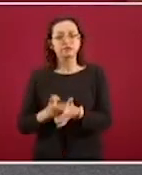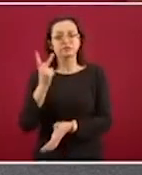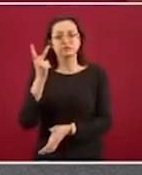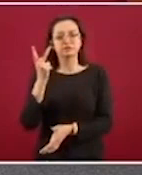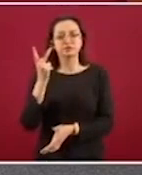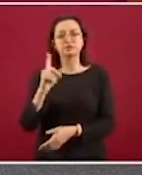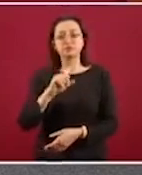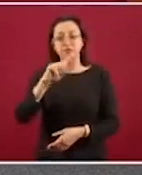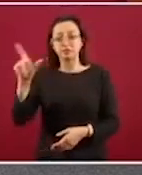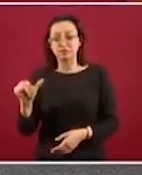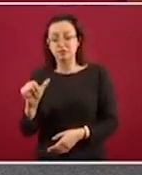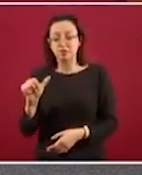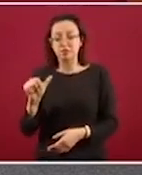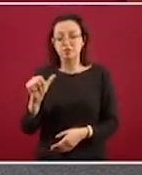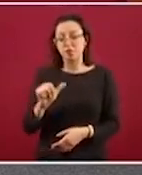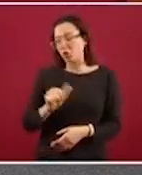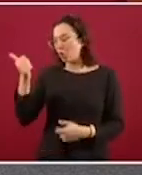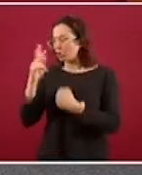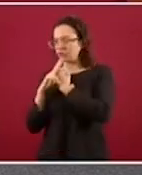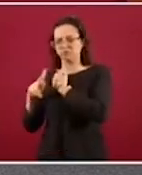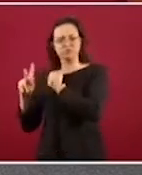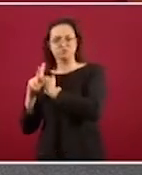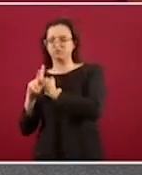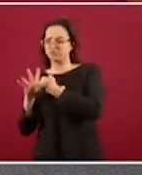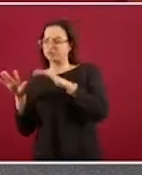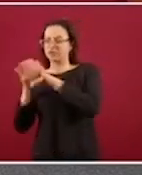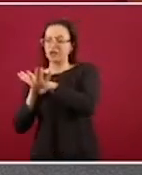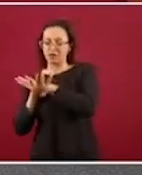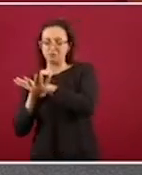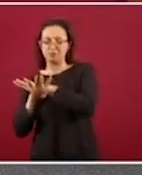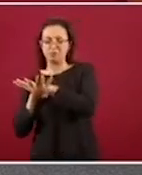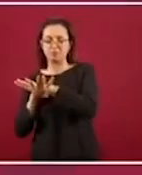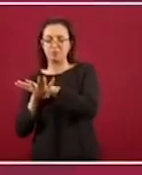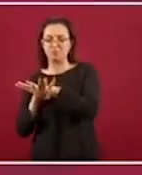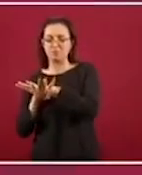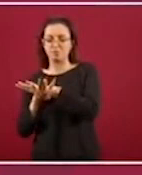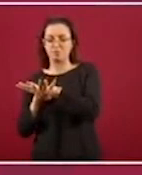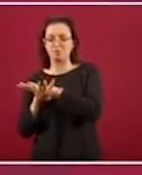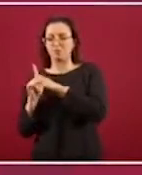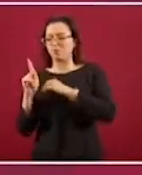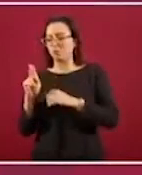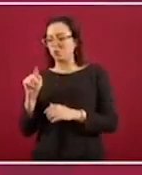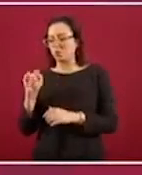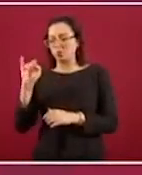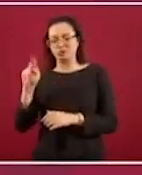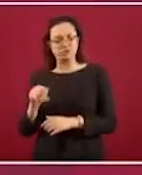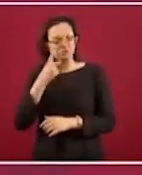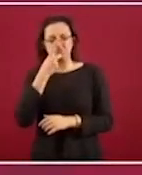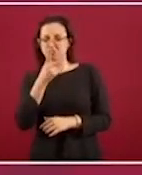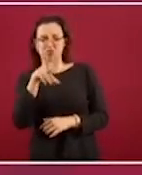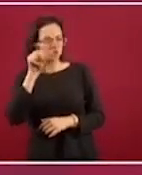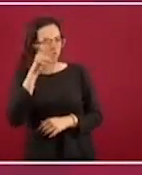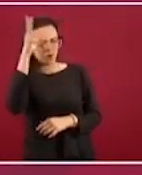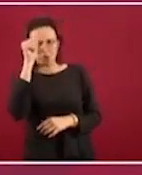corrigieron de otro país, creo que Putin dijo que no era cierto, cosas por